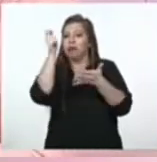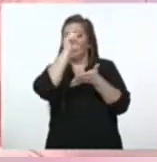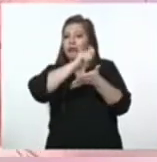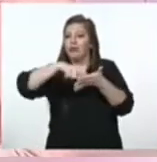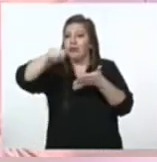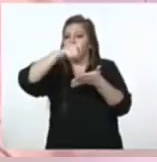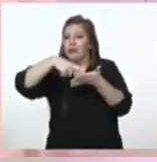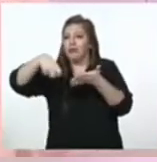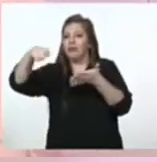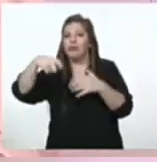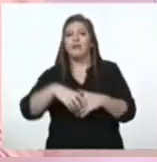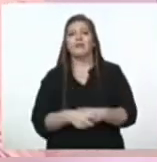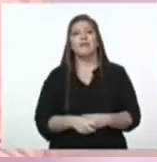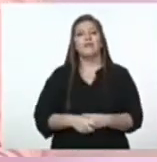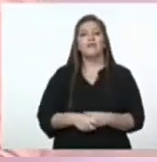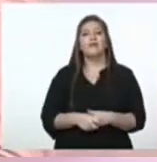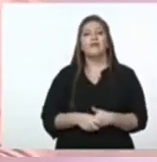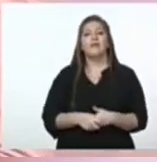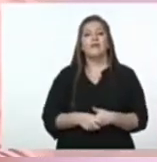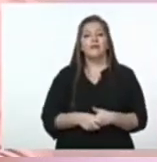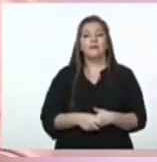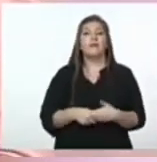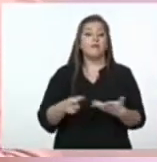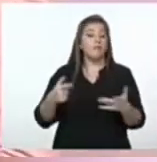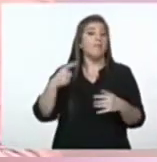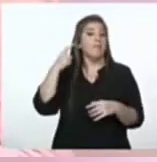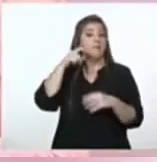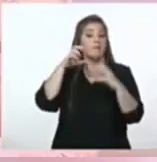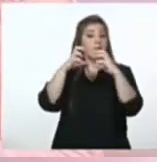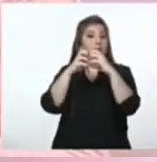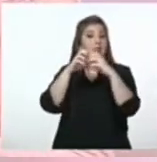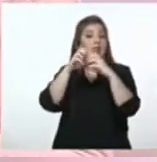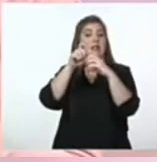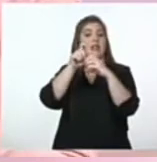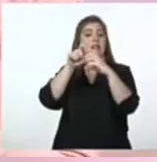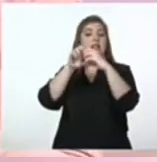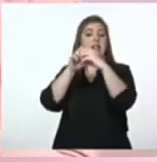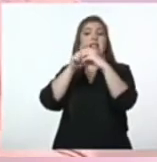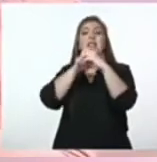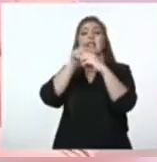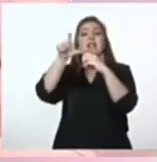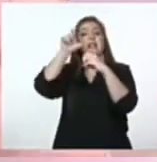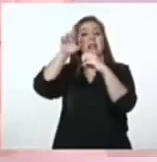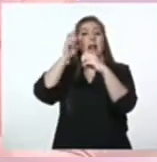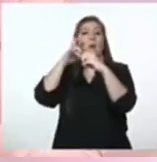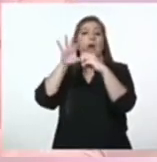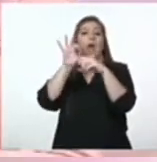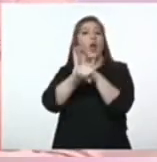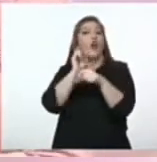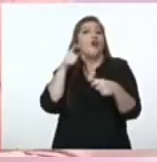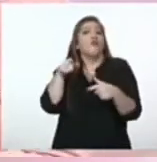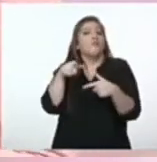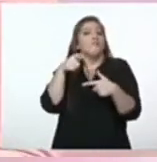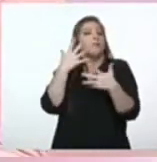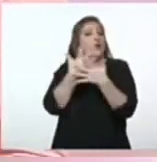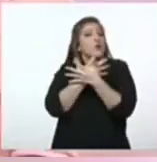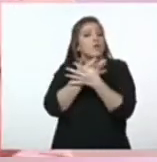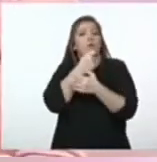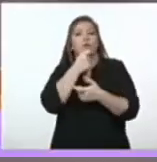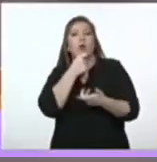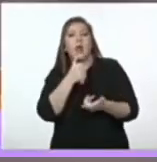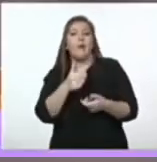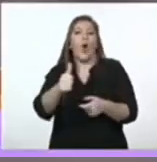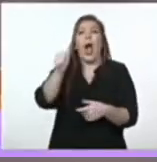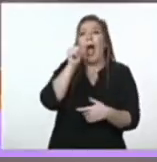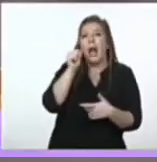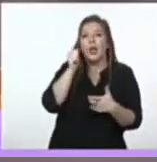escribían. Sí, Bueno, es un órgano que va a verse sumamente afectado, por ejemplo, con el consumo de ciertas sustancias como el